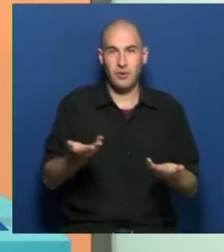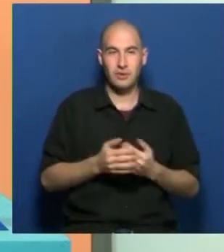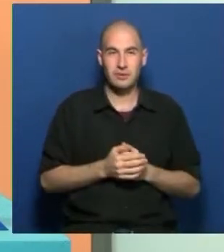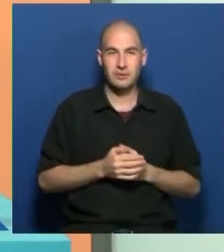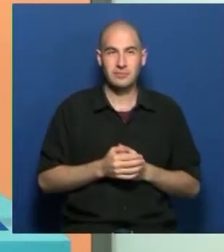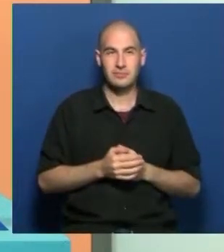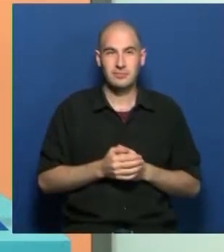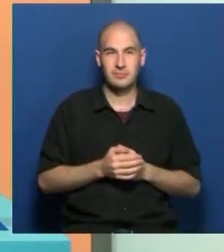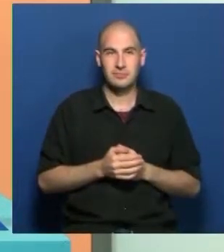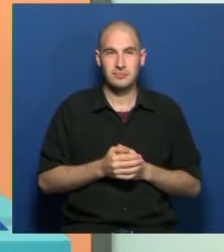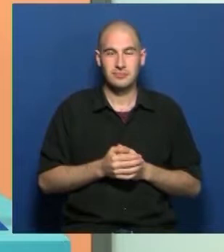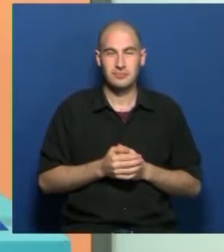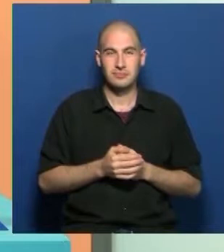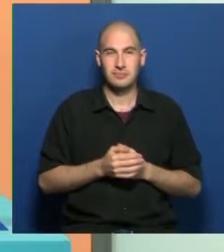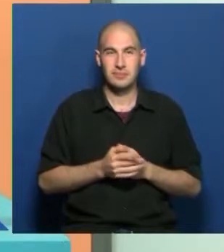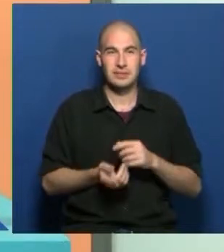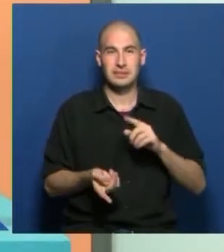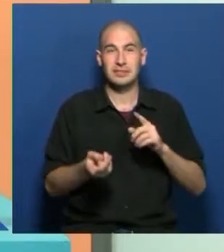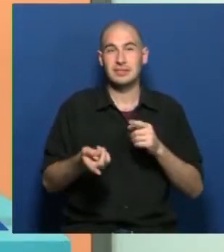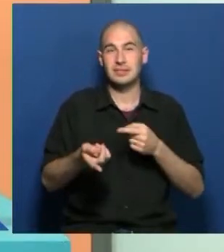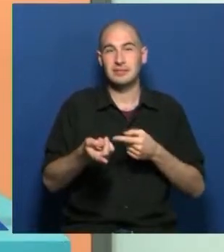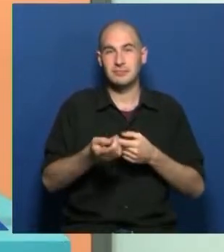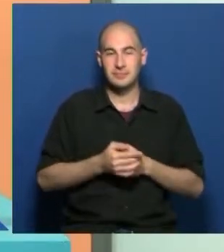esa, digamos, cambio